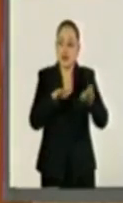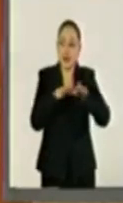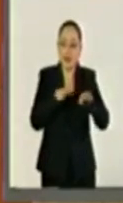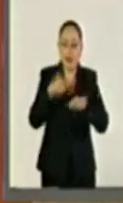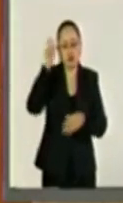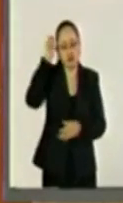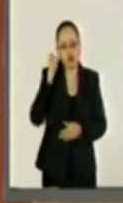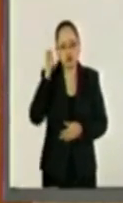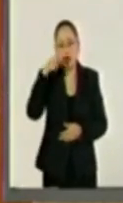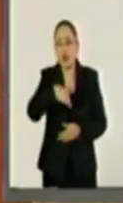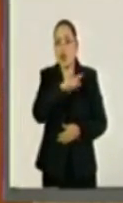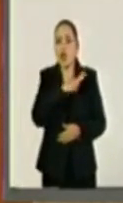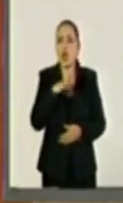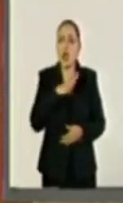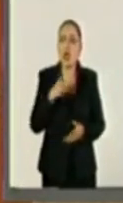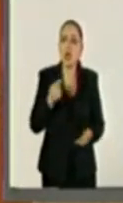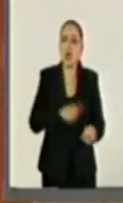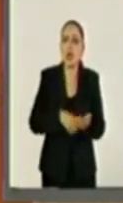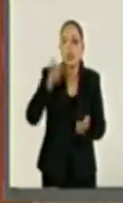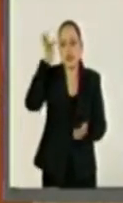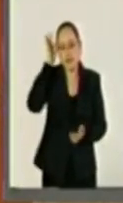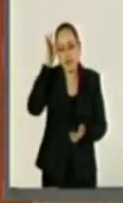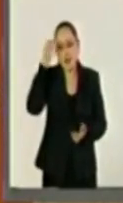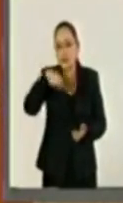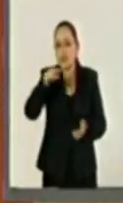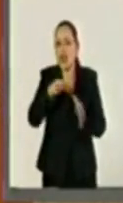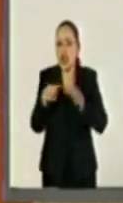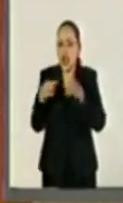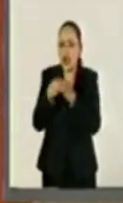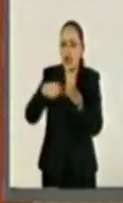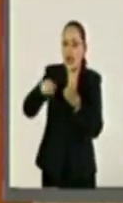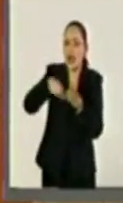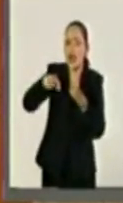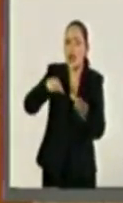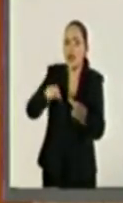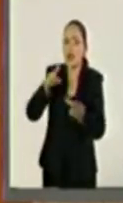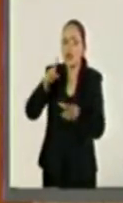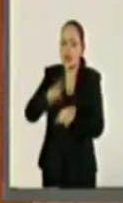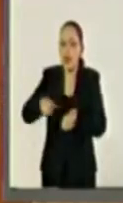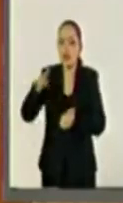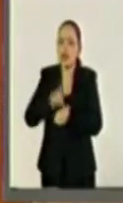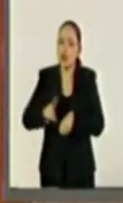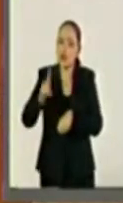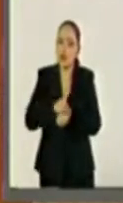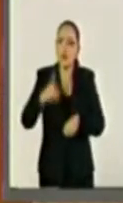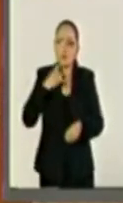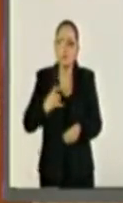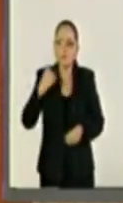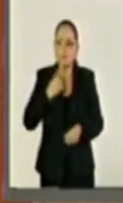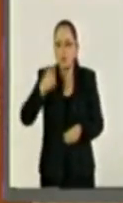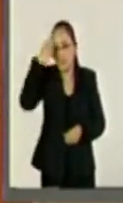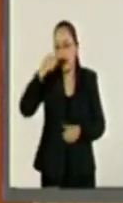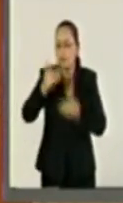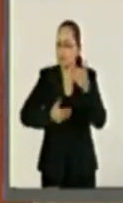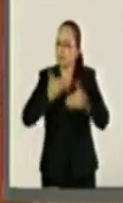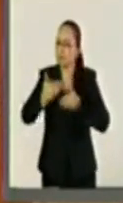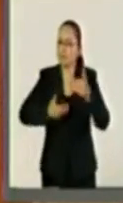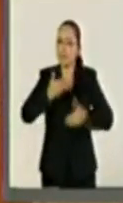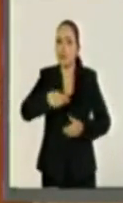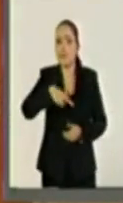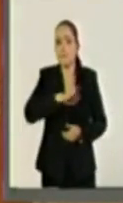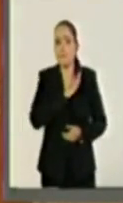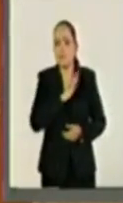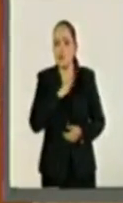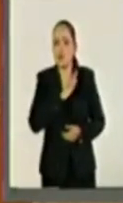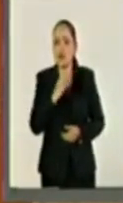hogar desempeñan una labor como cualquier otro trabajador que se esfuerza día a día para salir adelante. Por lo tanto, como